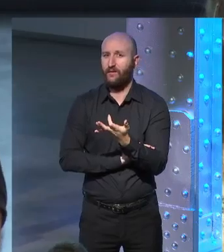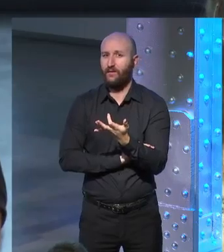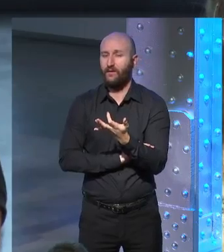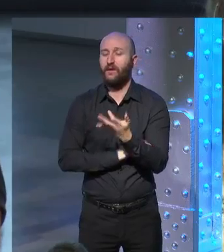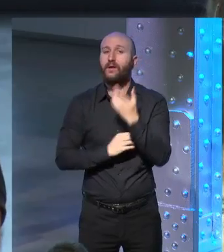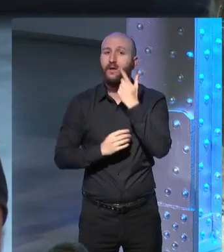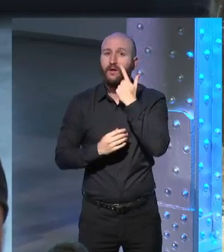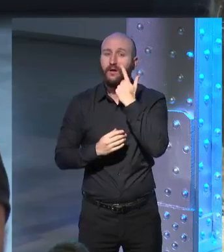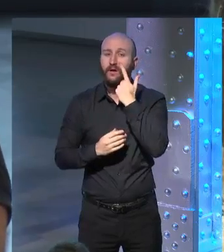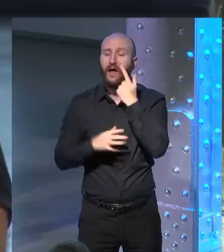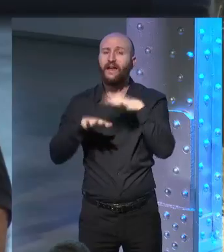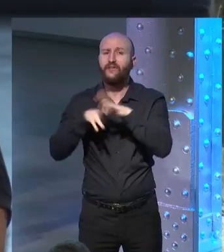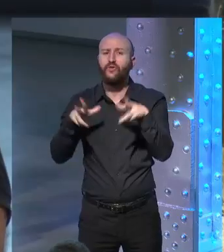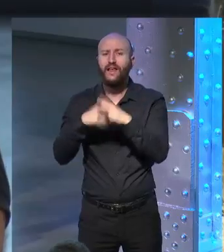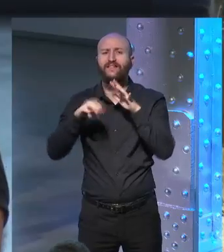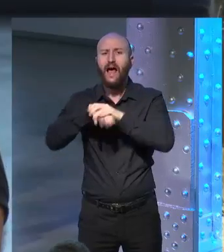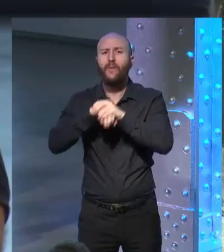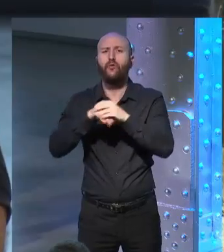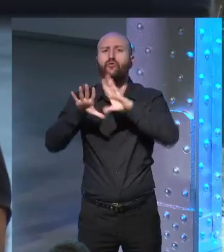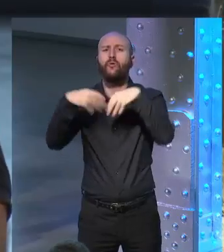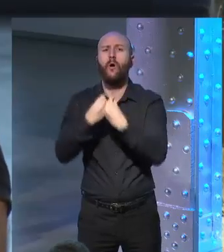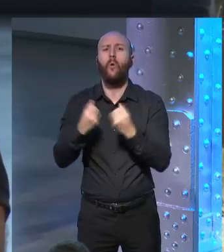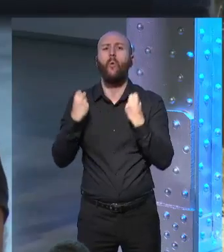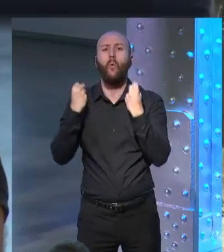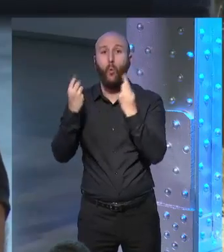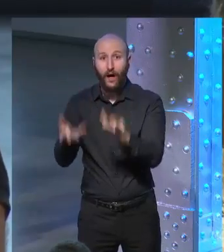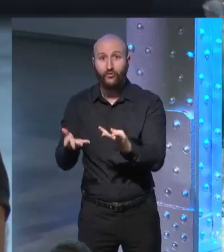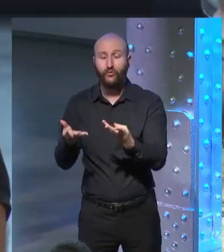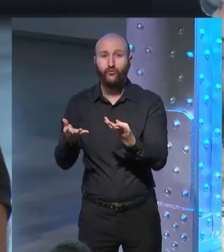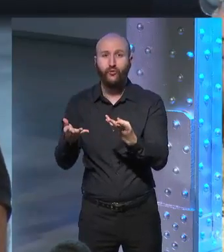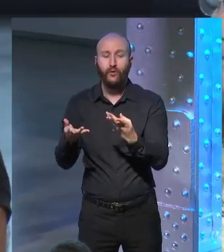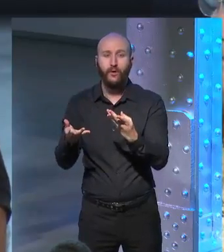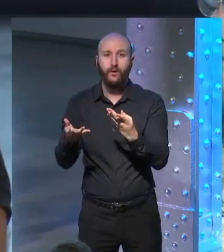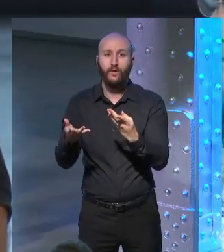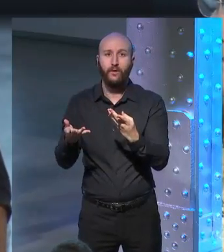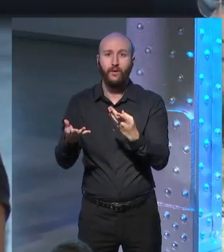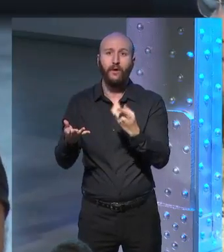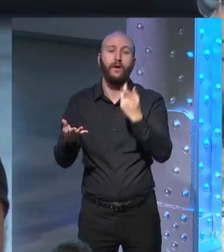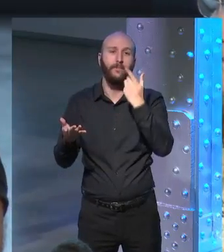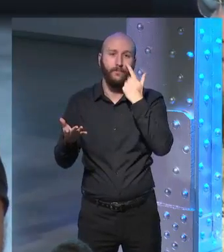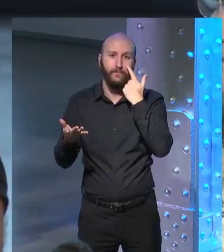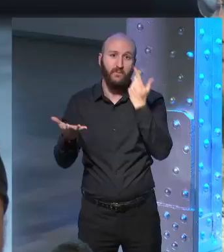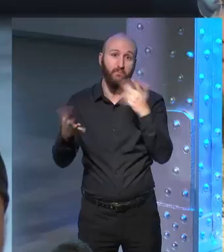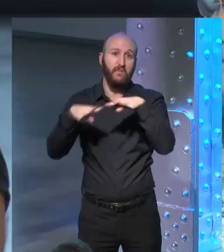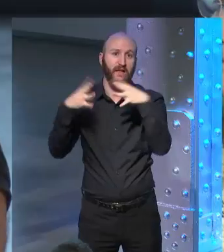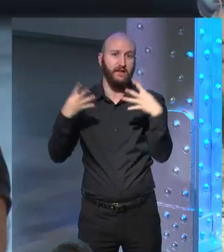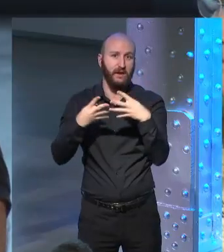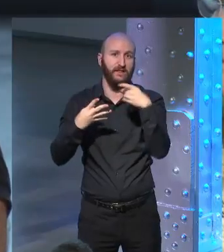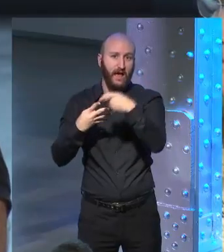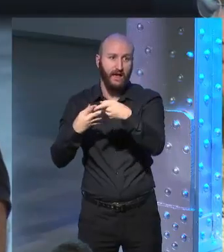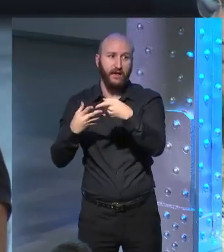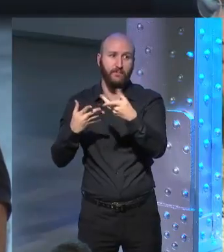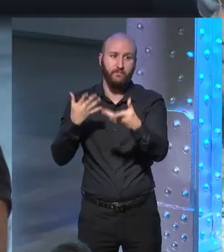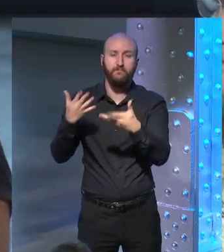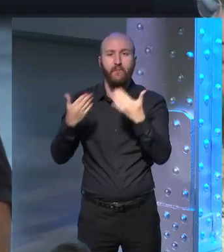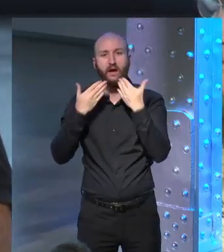¿Cuántos amigos tenemos en redes sociales? Parto de la base, yo siempre digo y potencio que Internet es bueno. Gracias